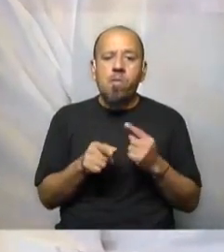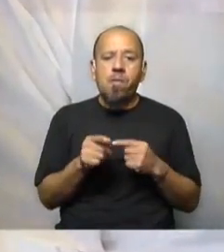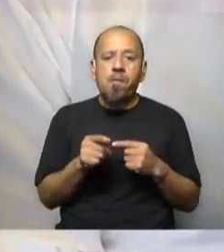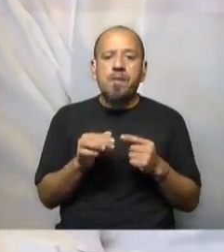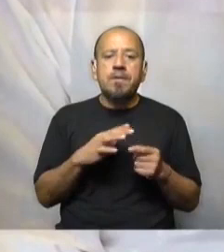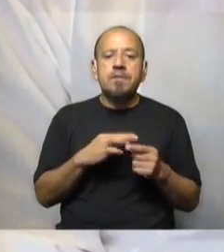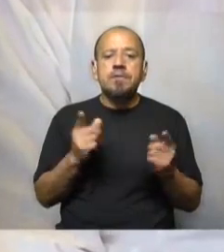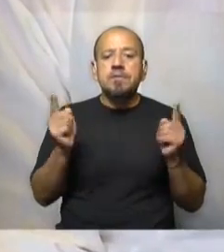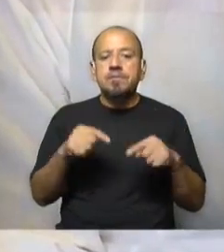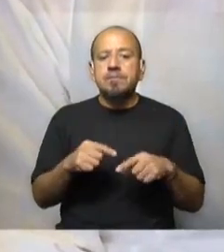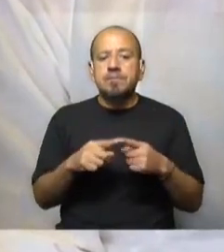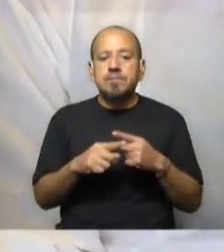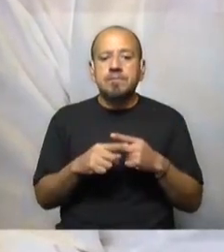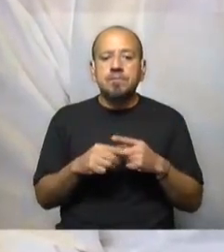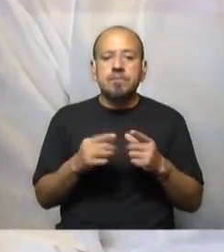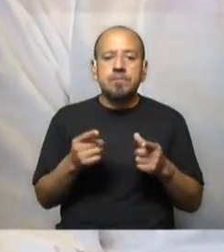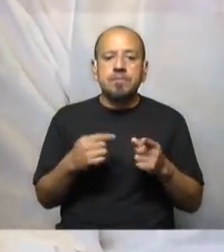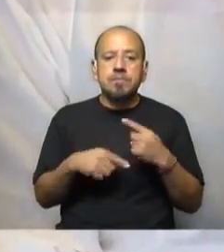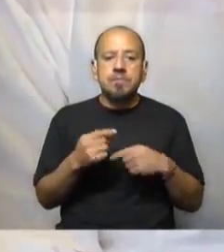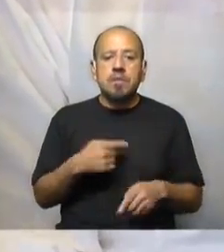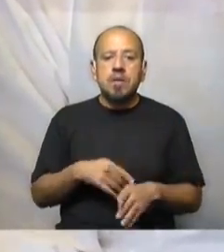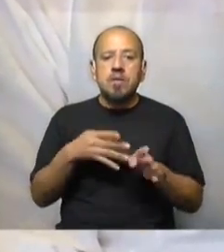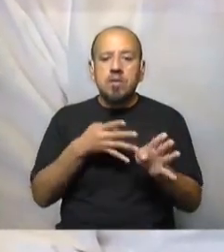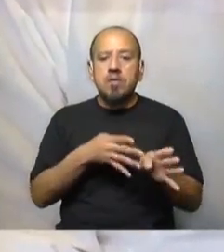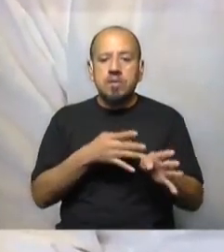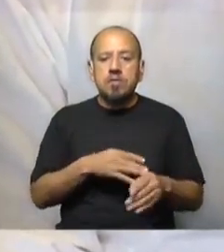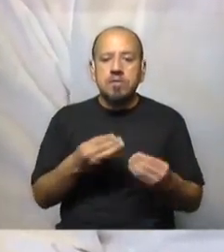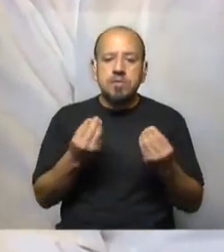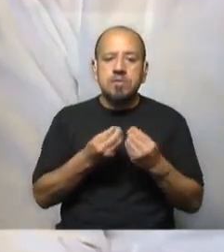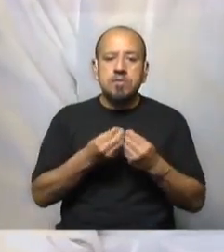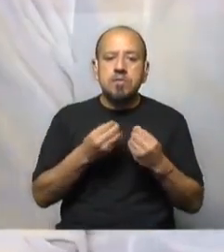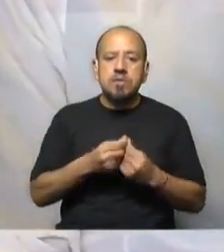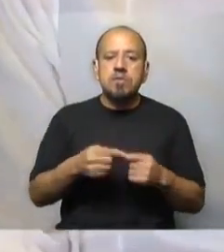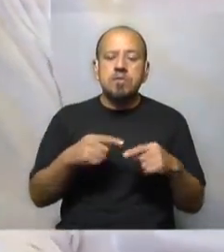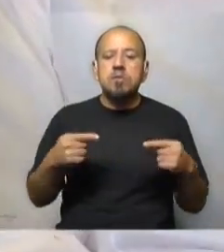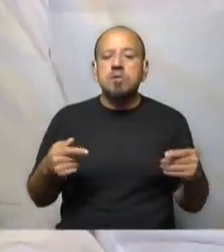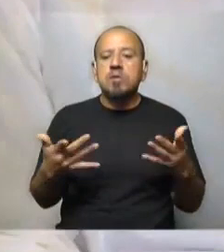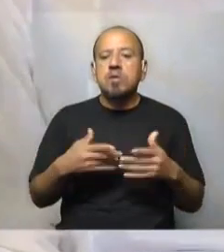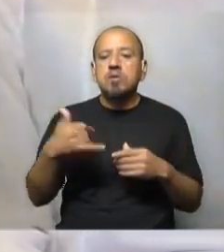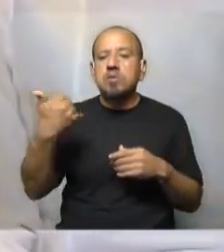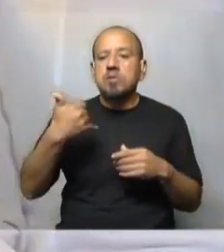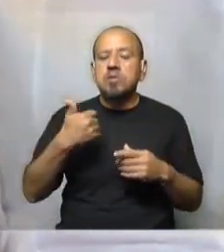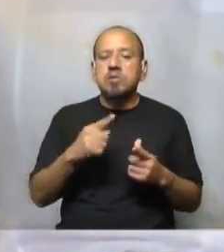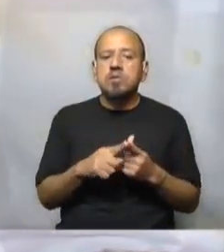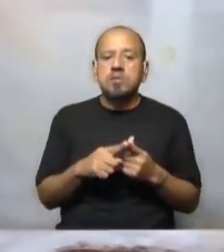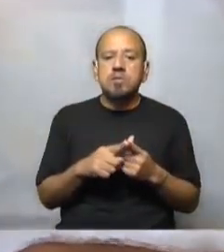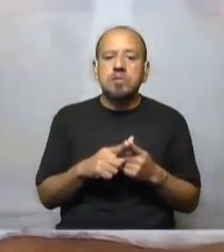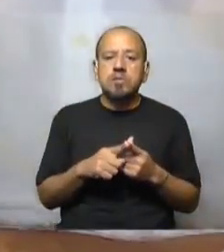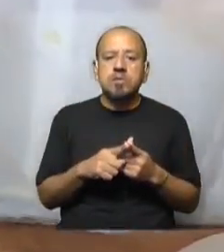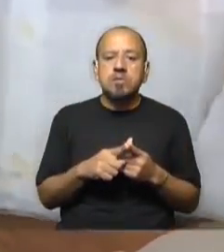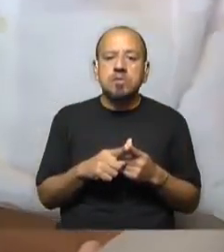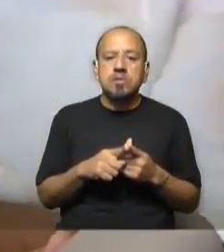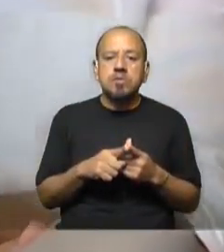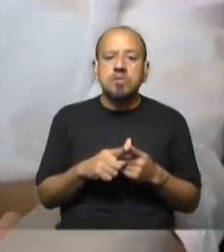acá, escapar de la guerra y bueno, un montón de cosas que nos van a contar ahora. Martín, capaz que me